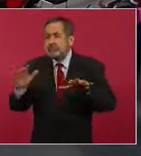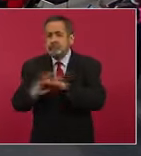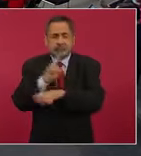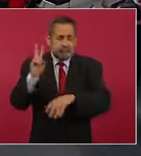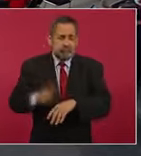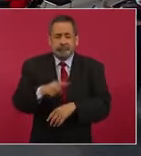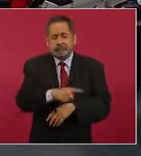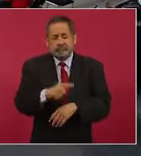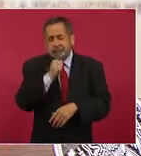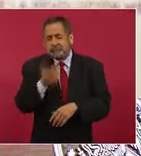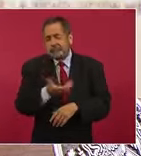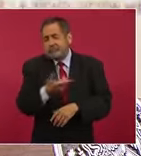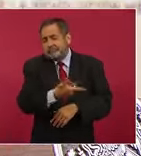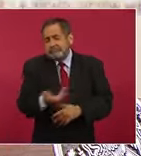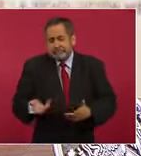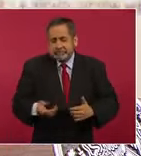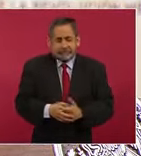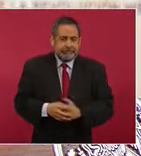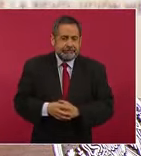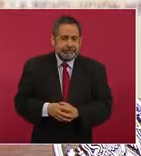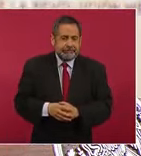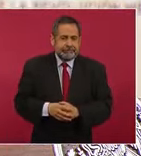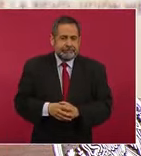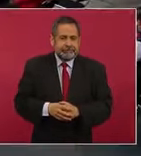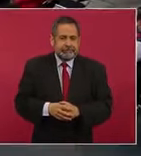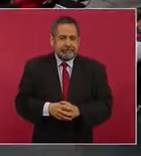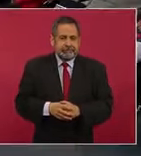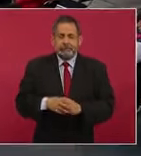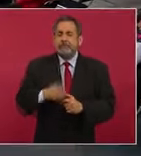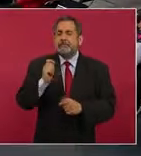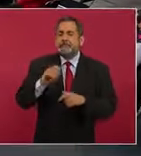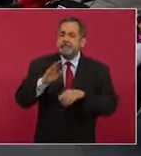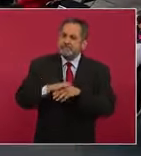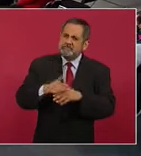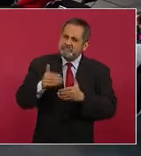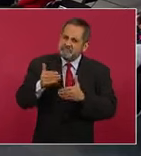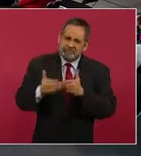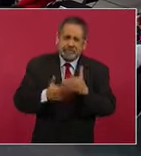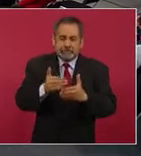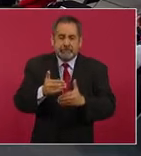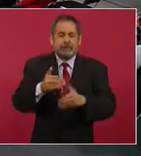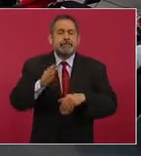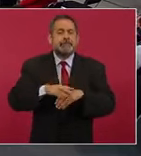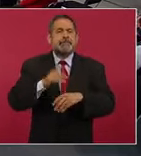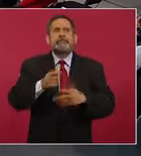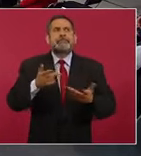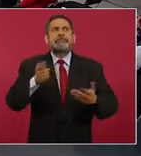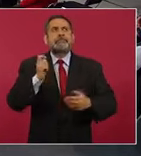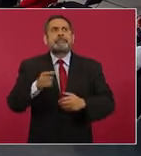Los más avanzados llegaban